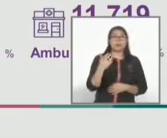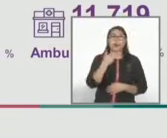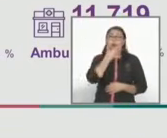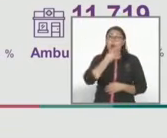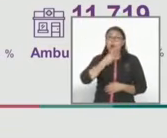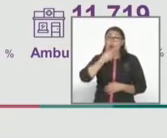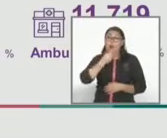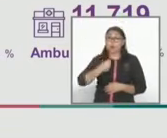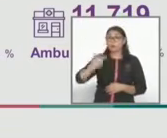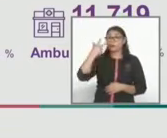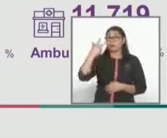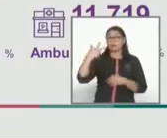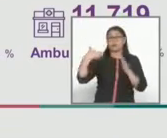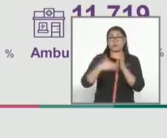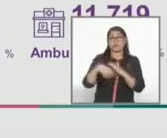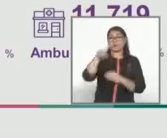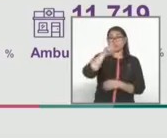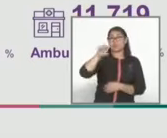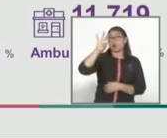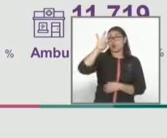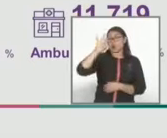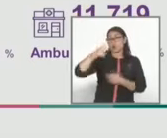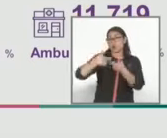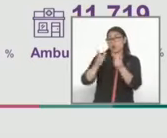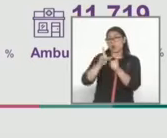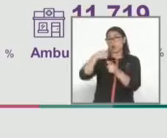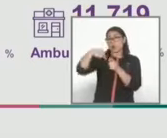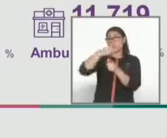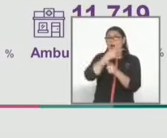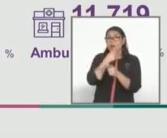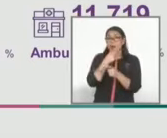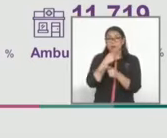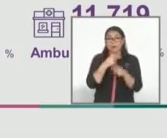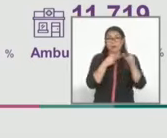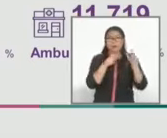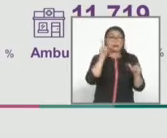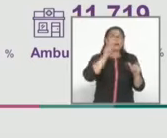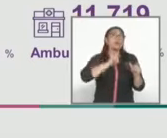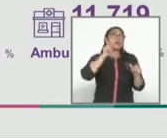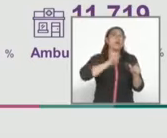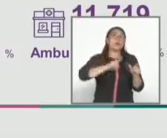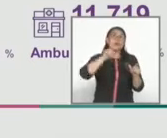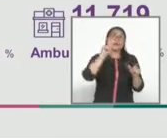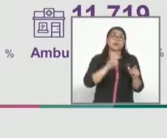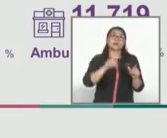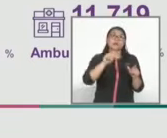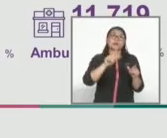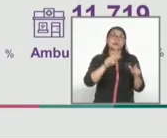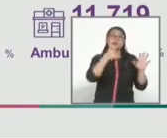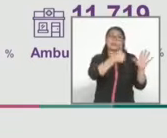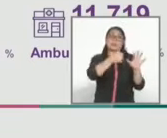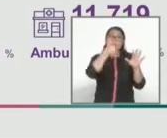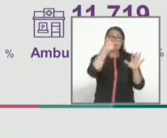decir, 8.140, han sido en hombres y el 45% restante, es decir,